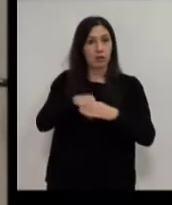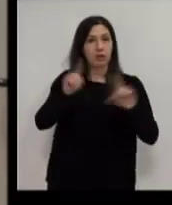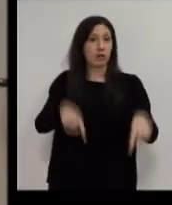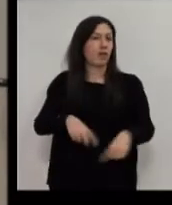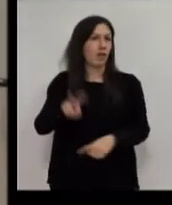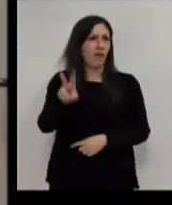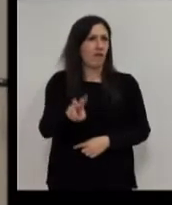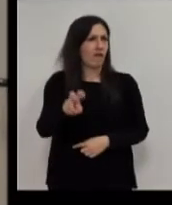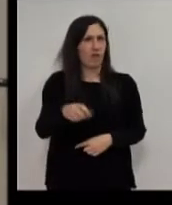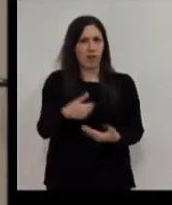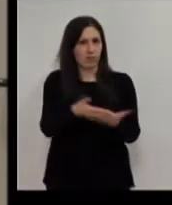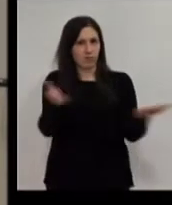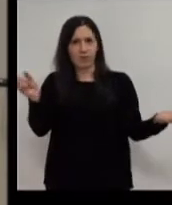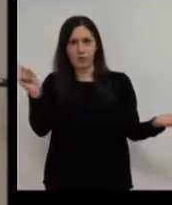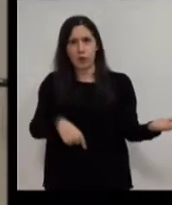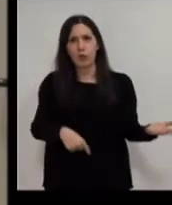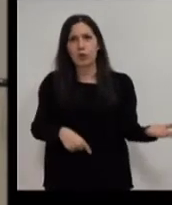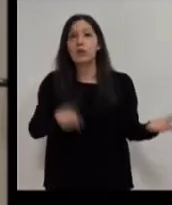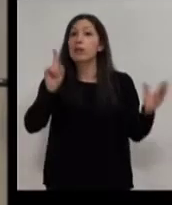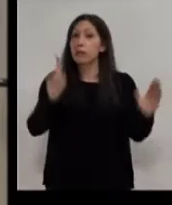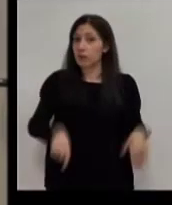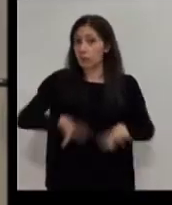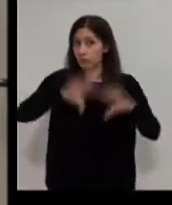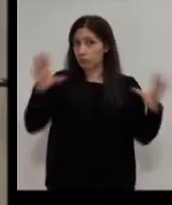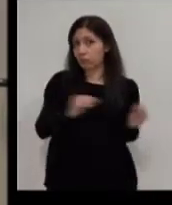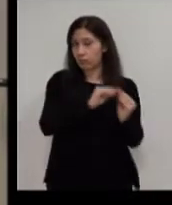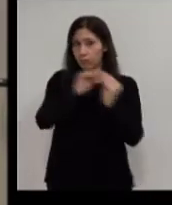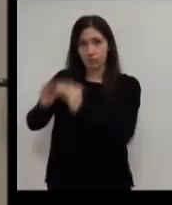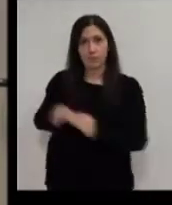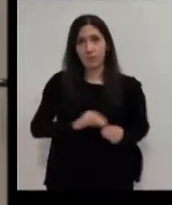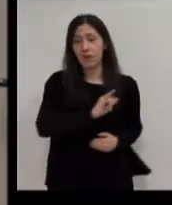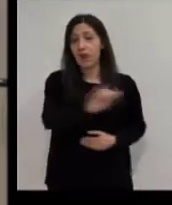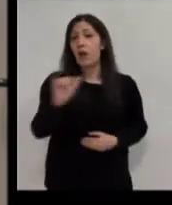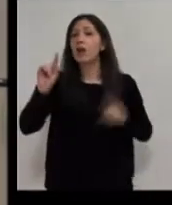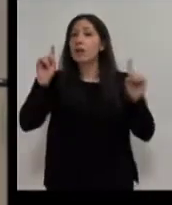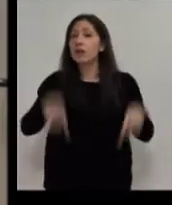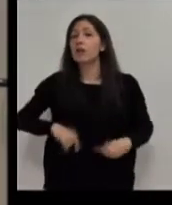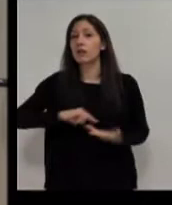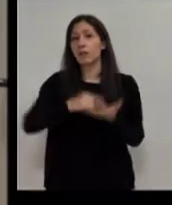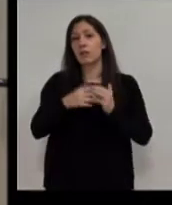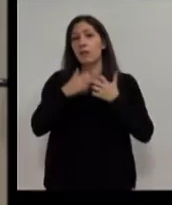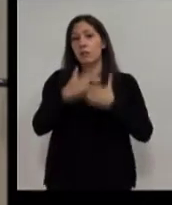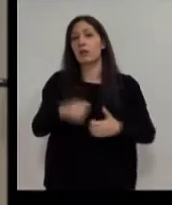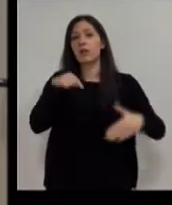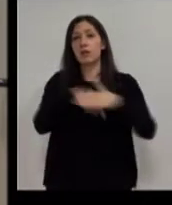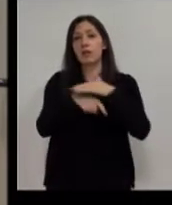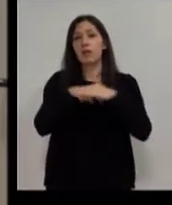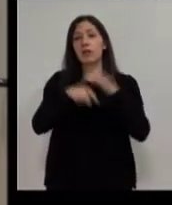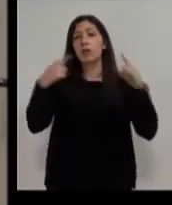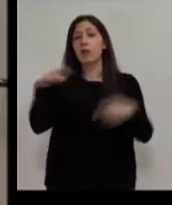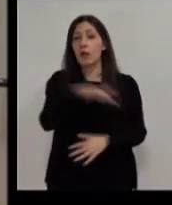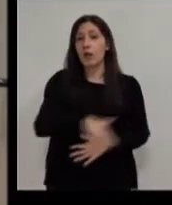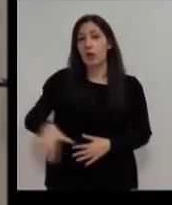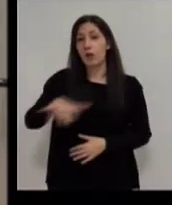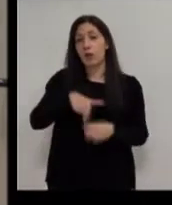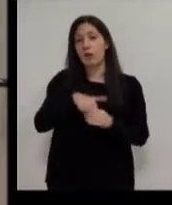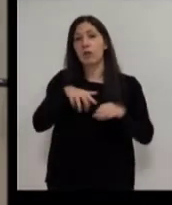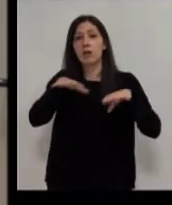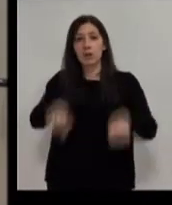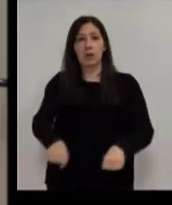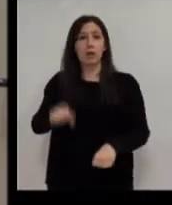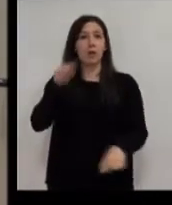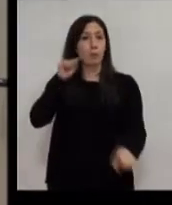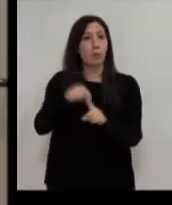vehículos, material móvil. Esto es muy útil a todo el mundo y muy universal. Sistemas mecanizados de gestión de plazas